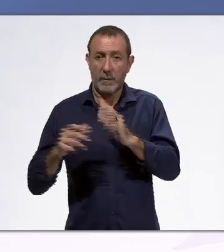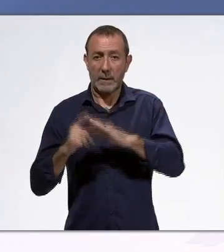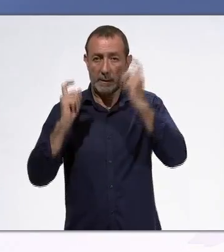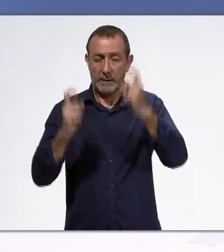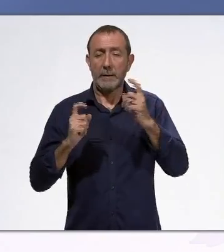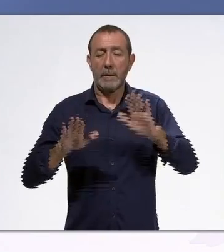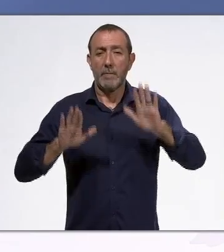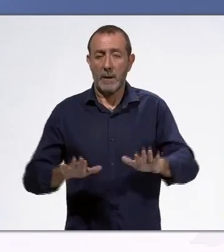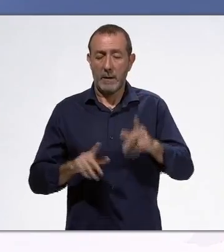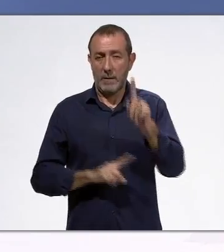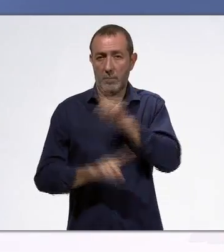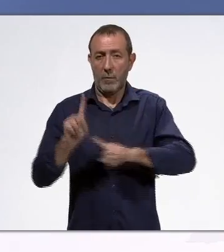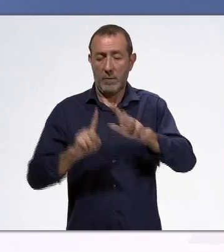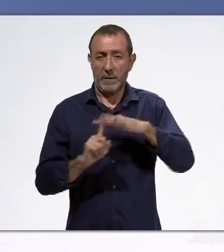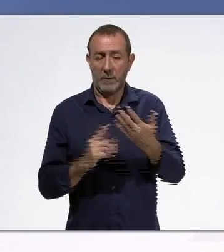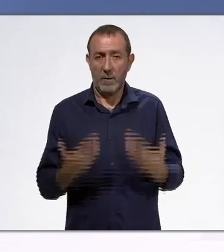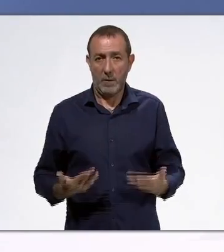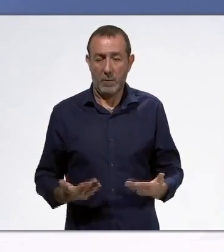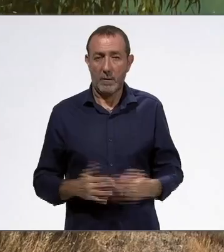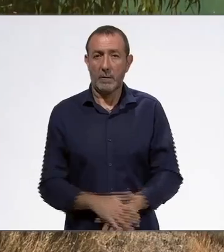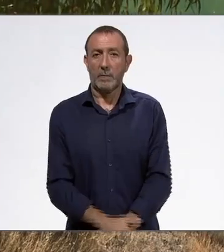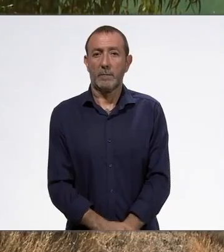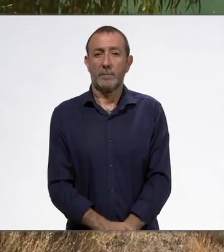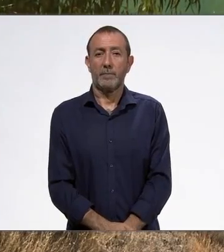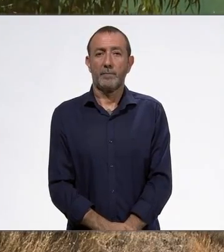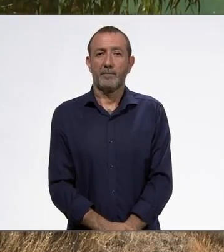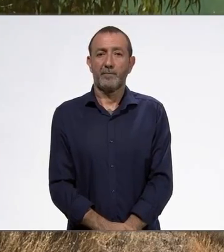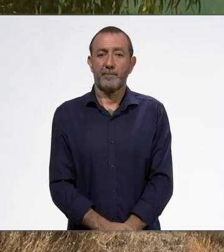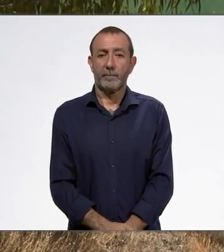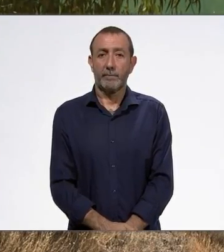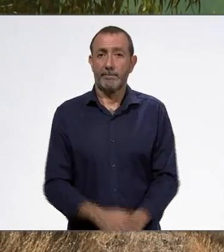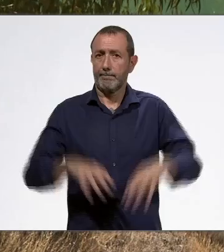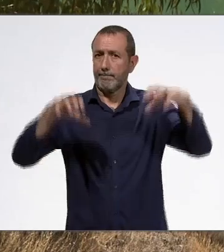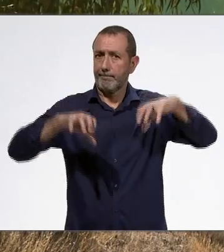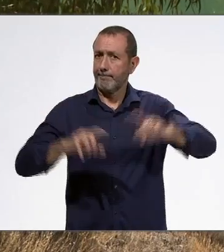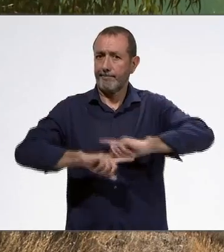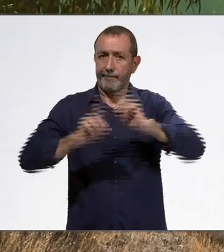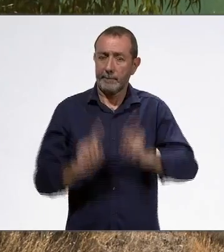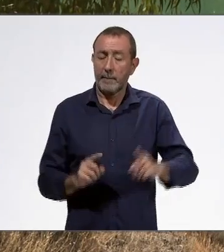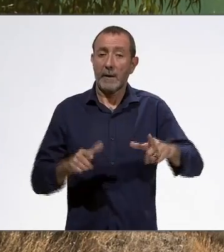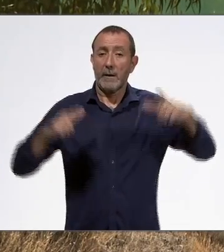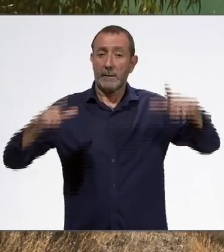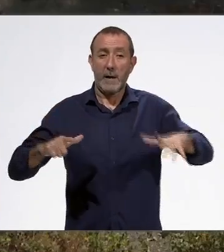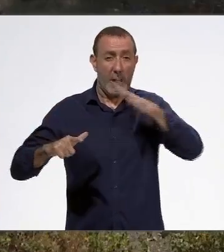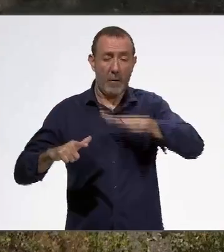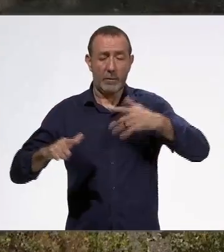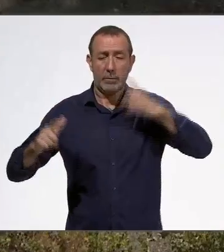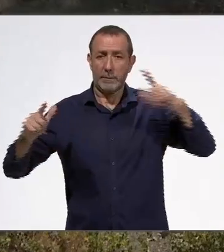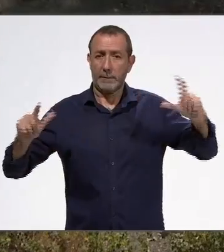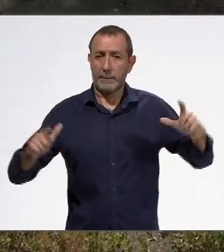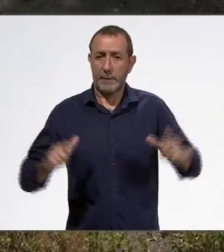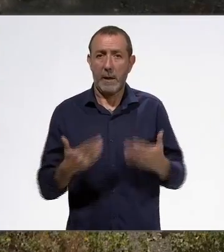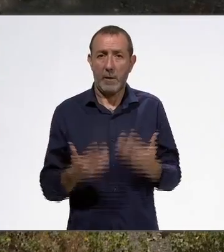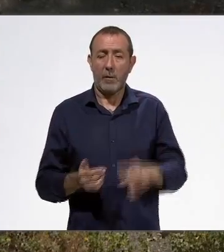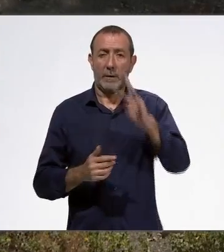intentar frenar esta situación sigue sin llover y los embalses de Málaga siguen perdiendo agua actualmente